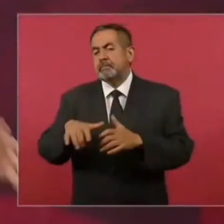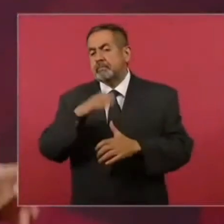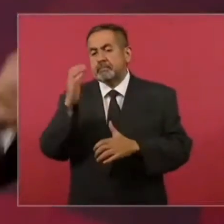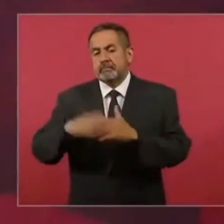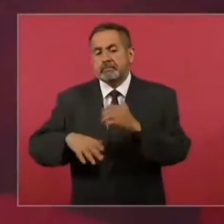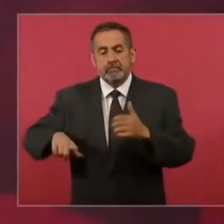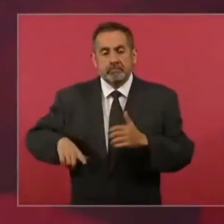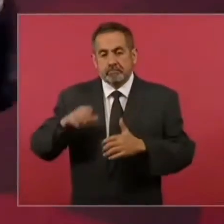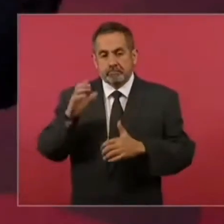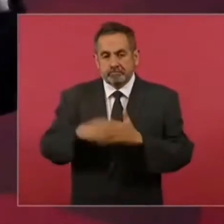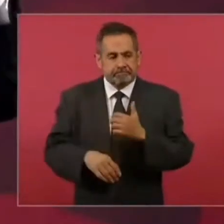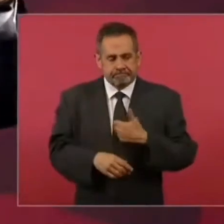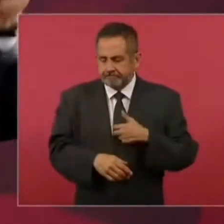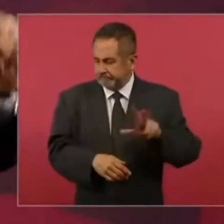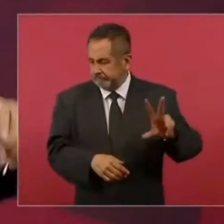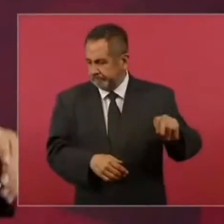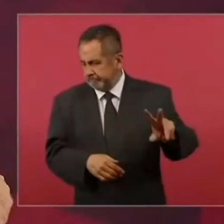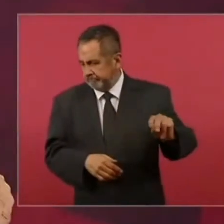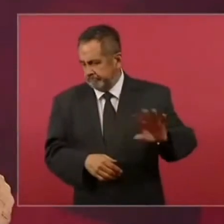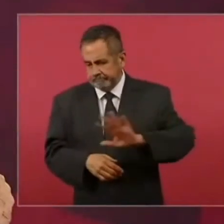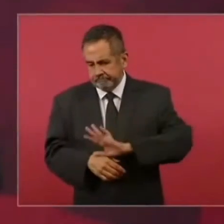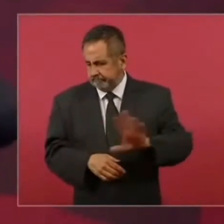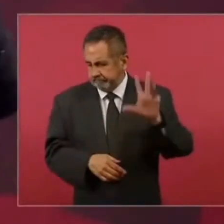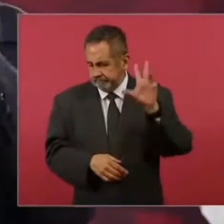el gobierno. No,